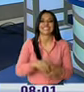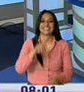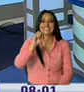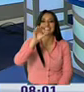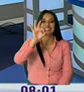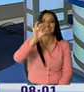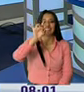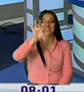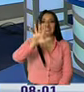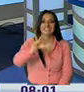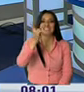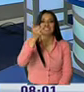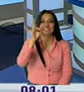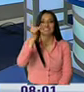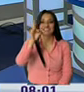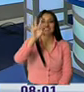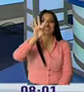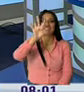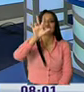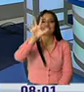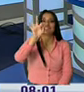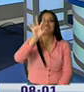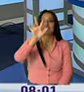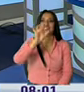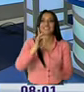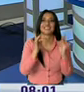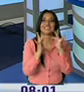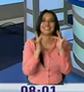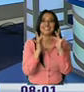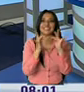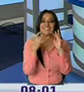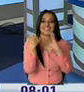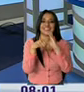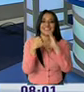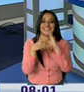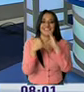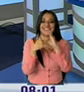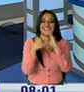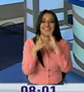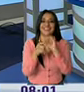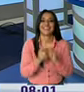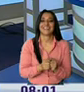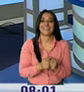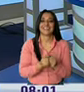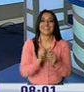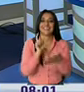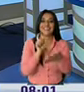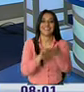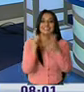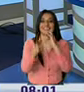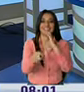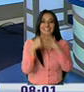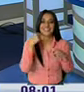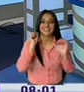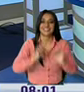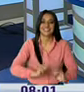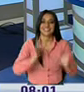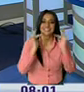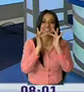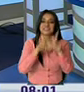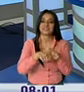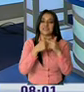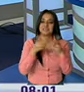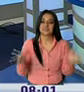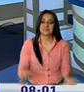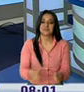0985-18-4393, ese es el número de contacto de nuestro WhatsApp, así que ya sabe, estamos a un clic de usted. Bueno, así iniciamos, con buen ánimo, así que